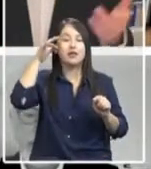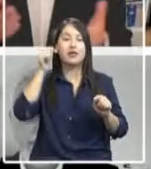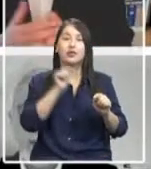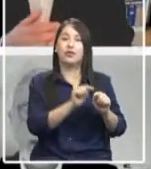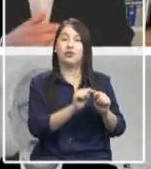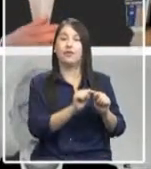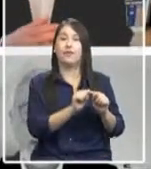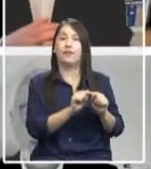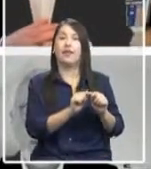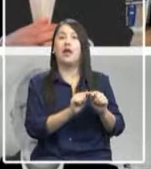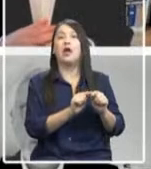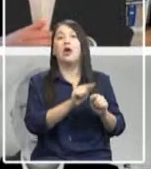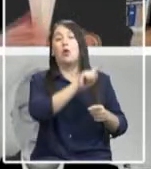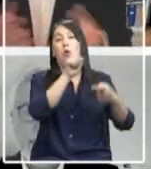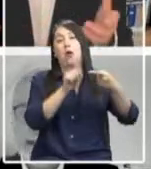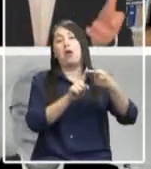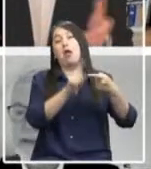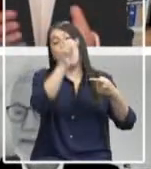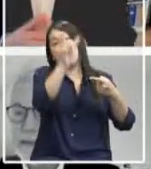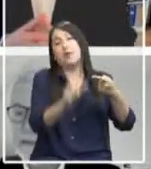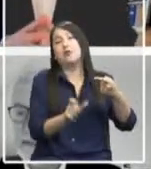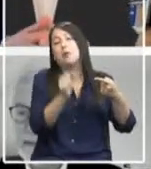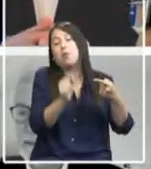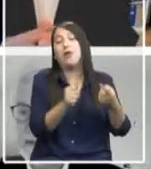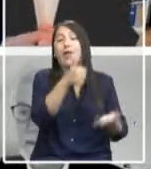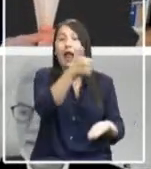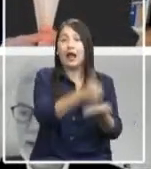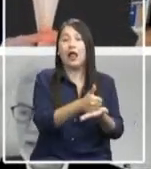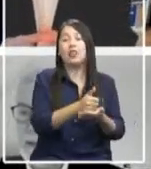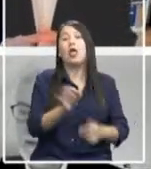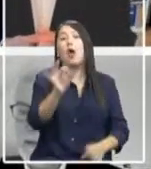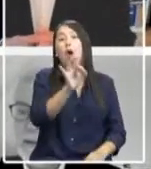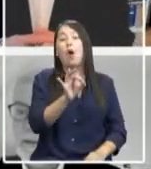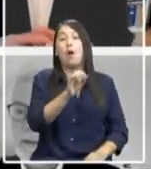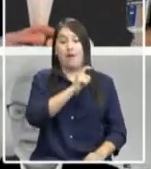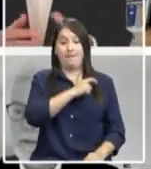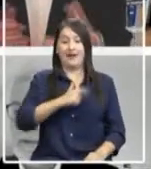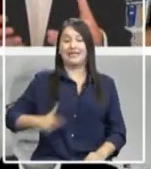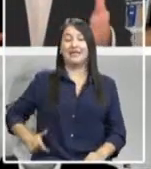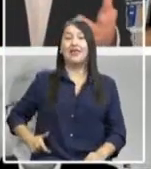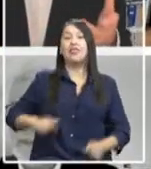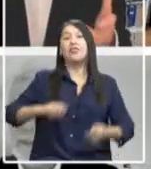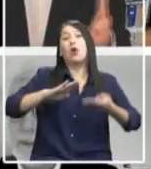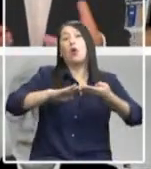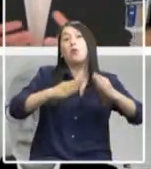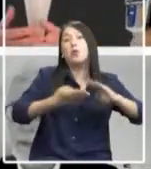puede ser un alcalde o una presidenta de una comunidad o